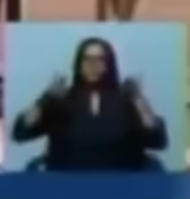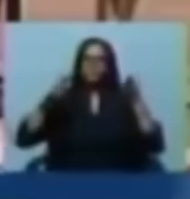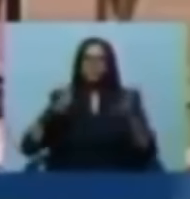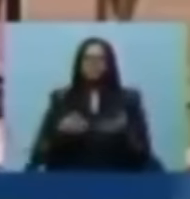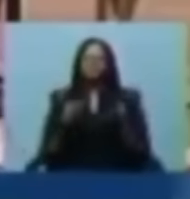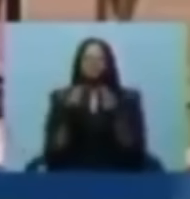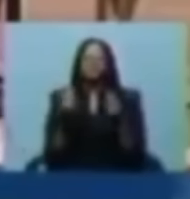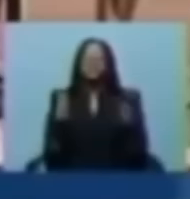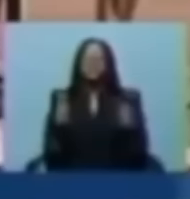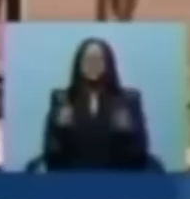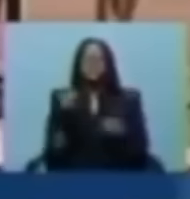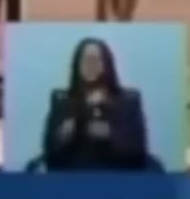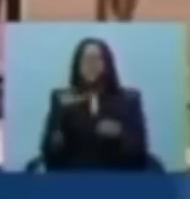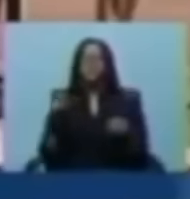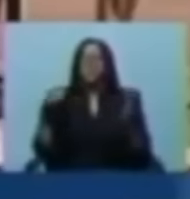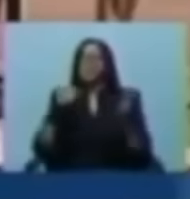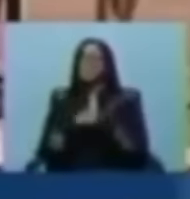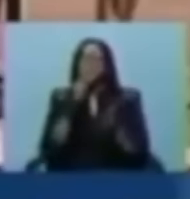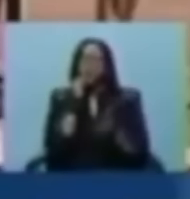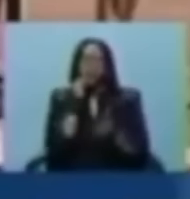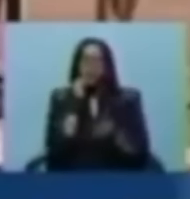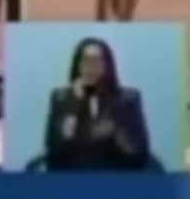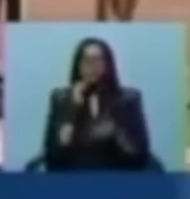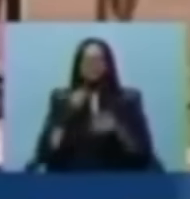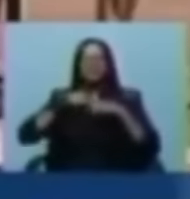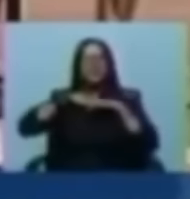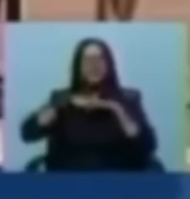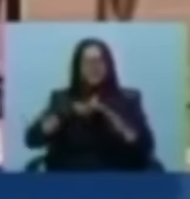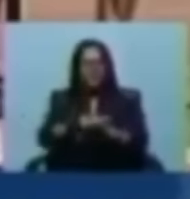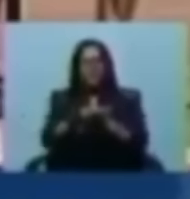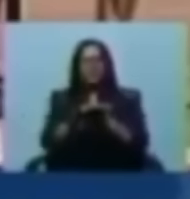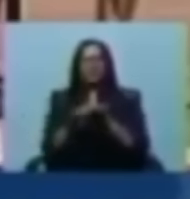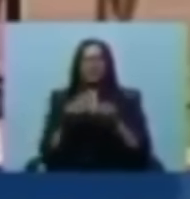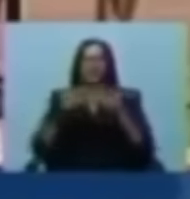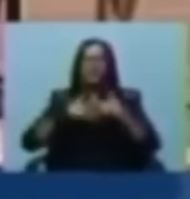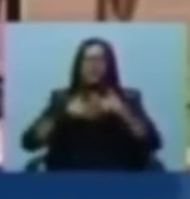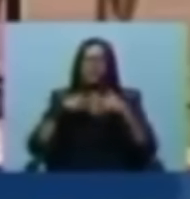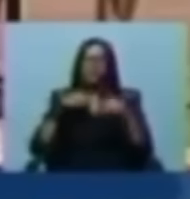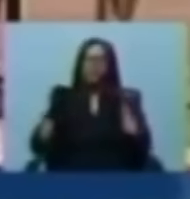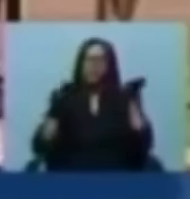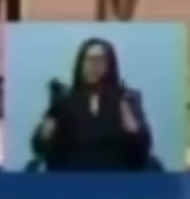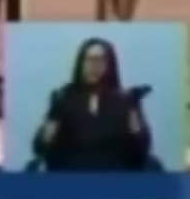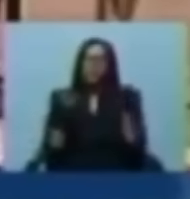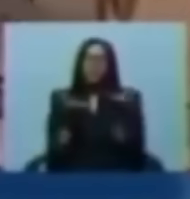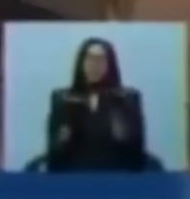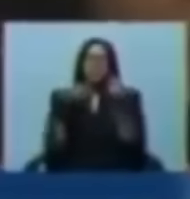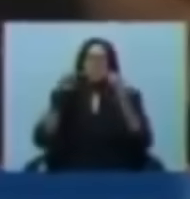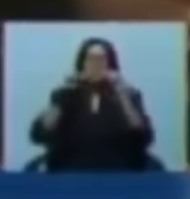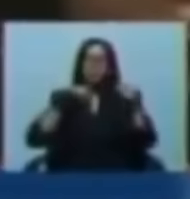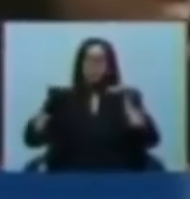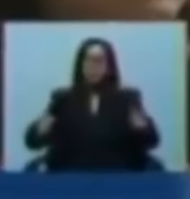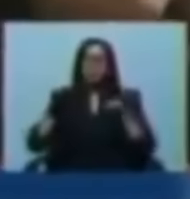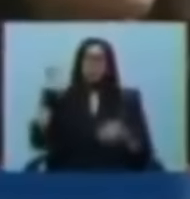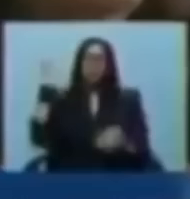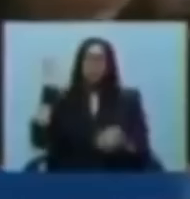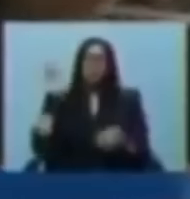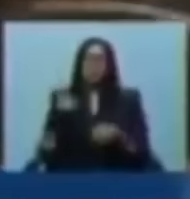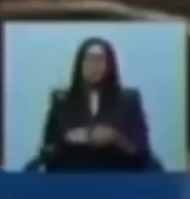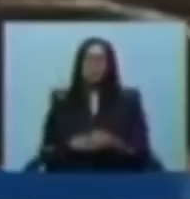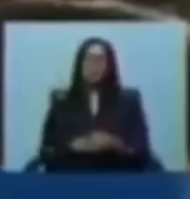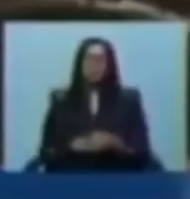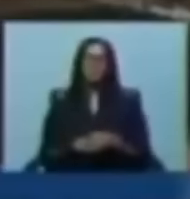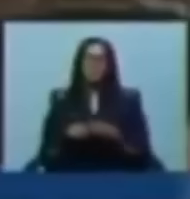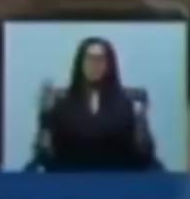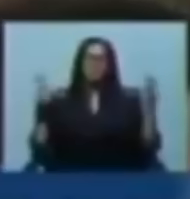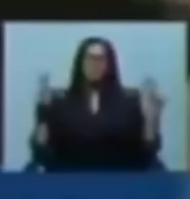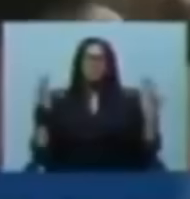hay forma ni manera rápida o expedita de hacerlo A menos que cojas un avión y para un avión tienes que pagar un pasaje muy caros por cierto y eso Si no si vas